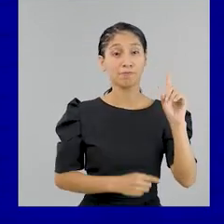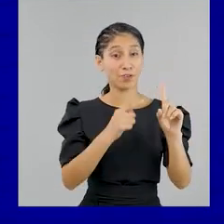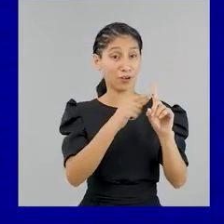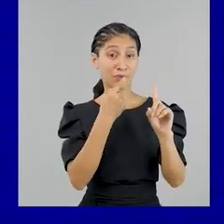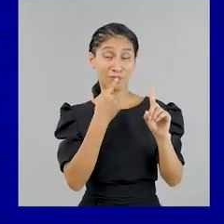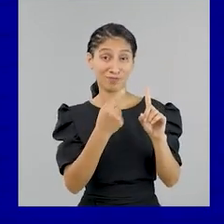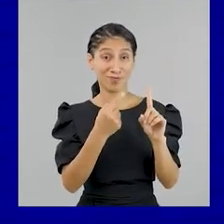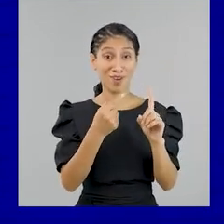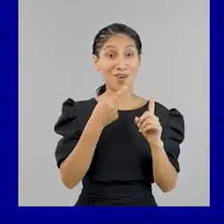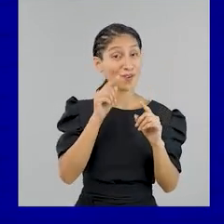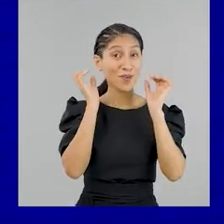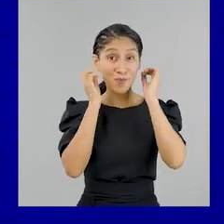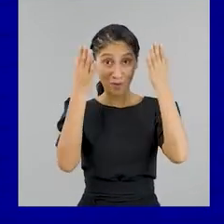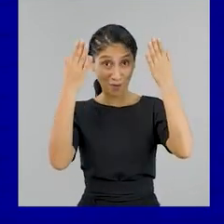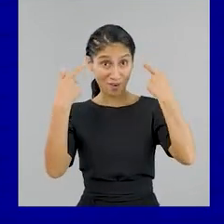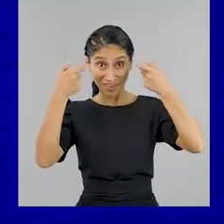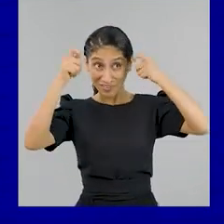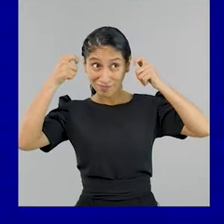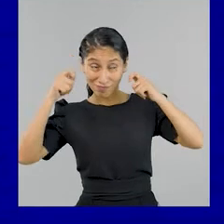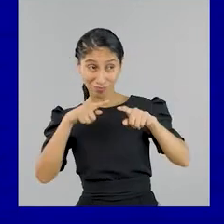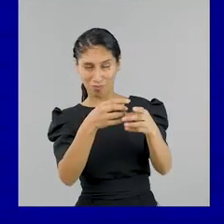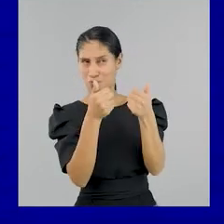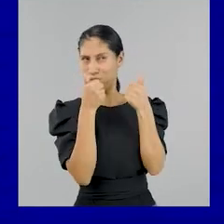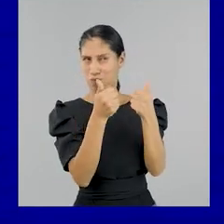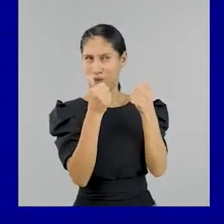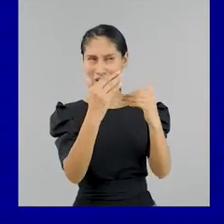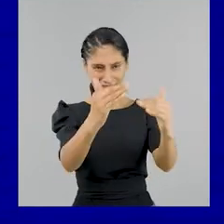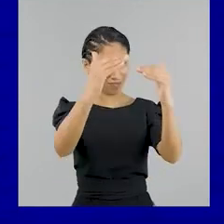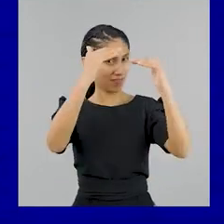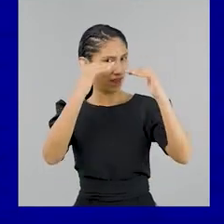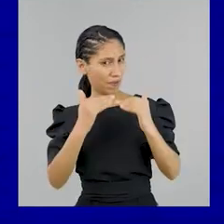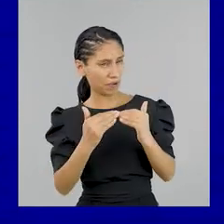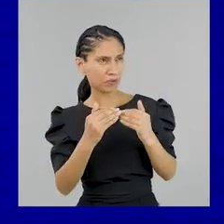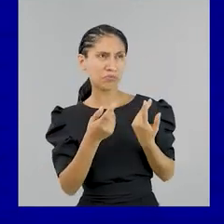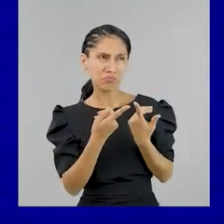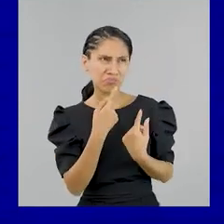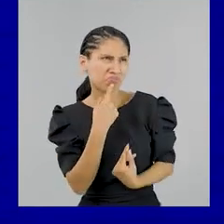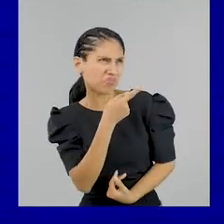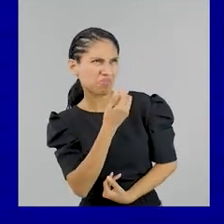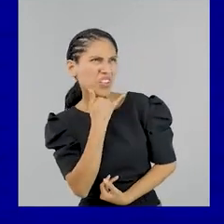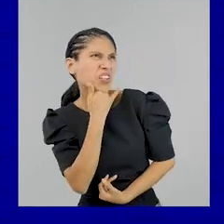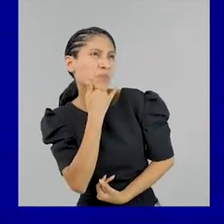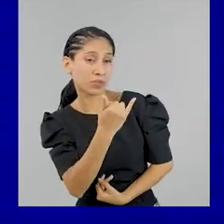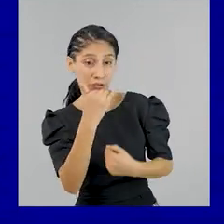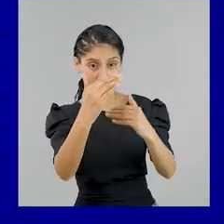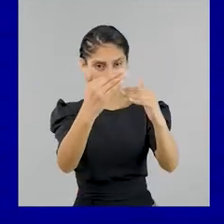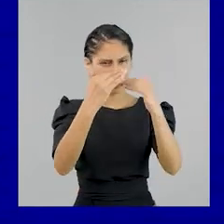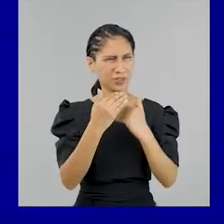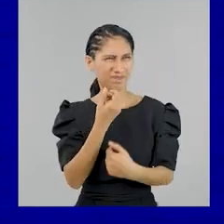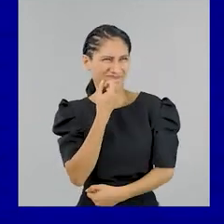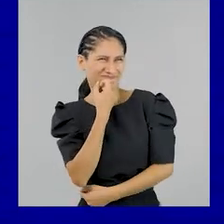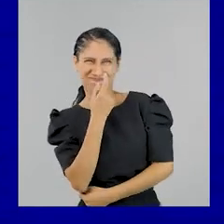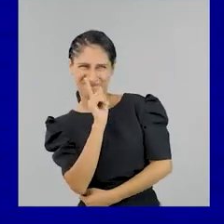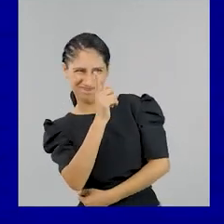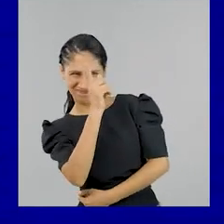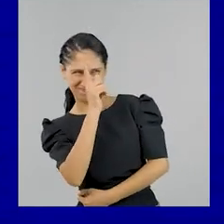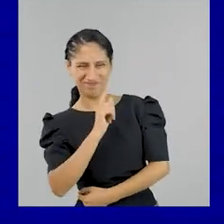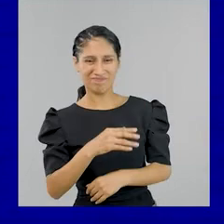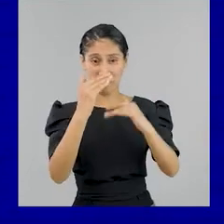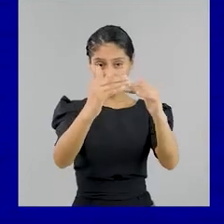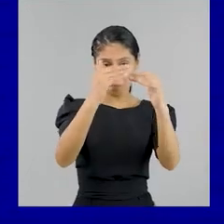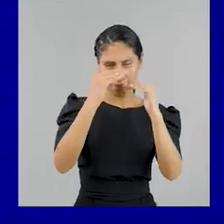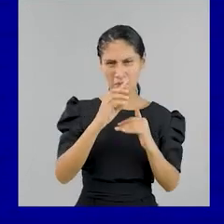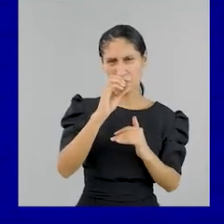Elogioso. B. Aclaratorio. C. Incrédulo. D. Adulador.